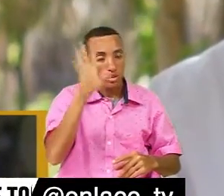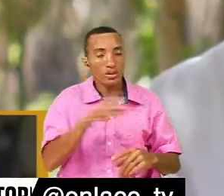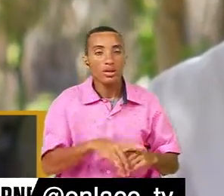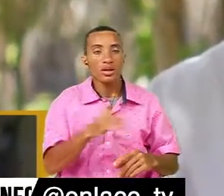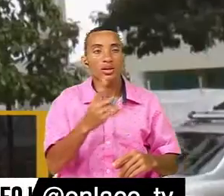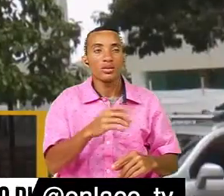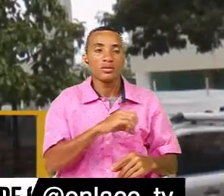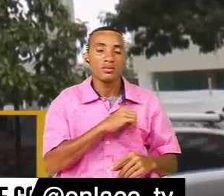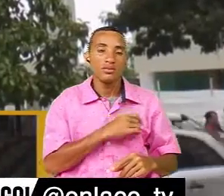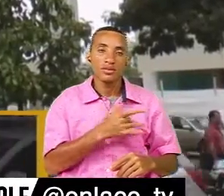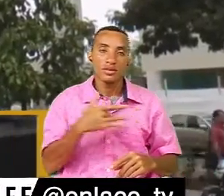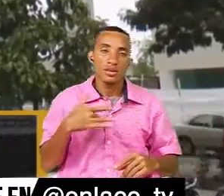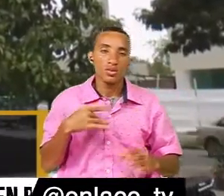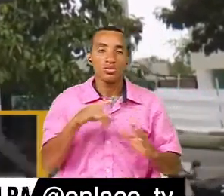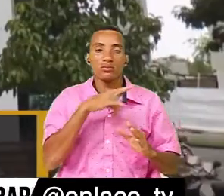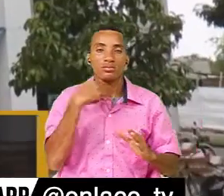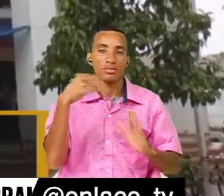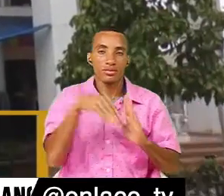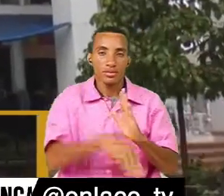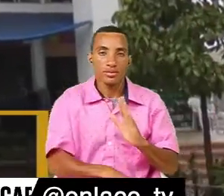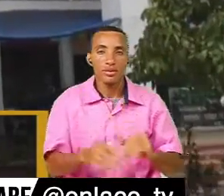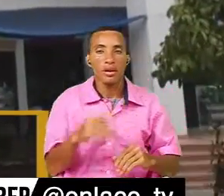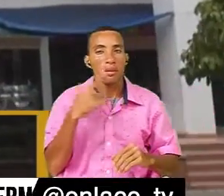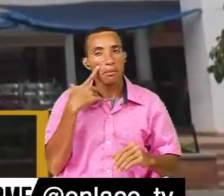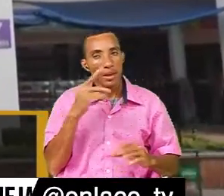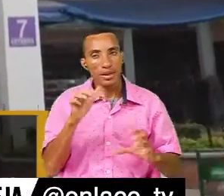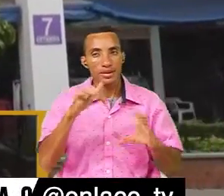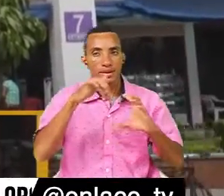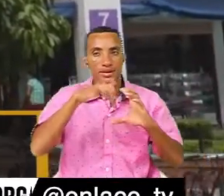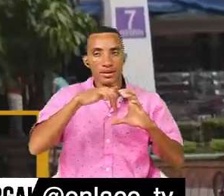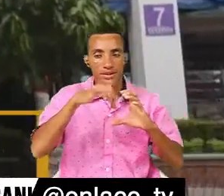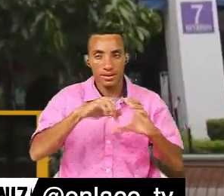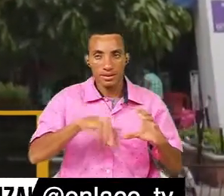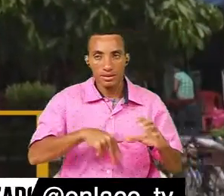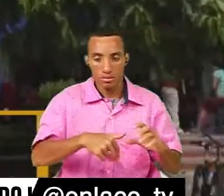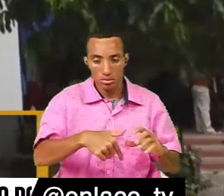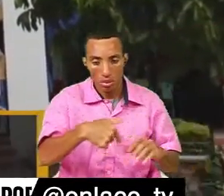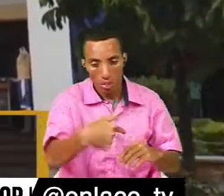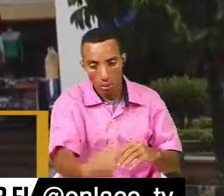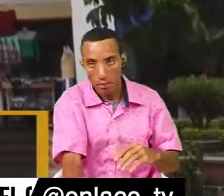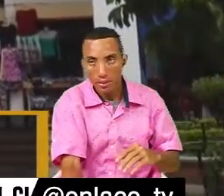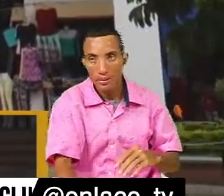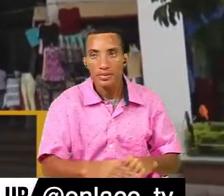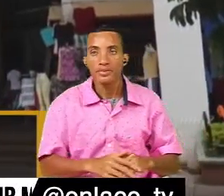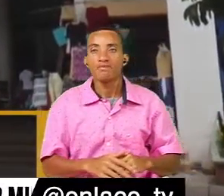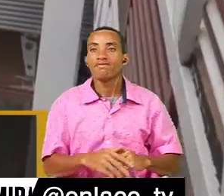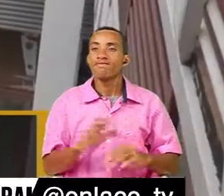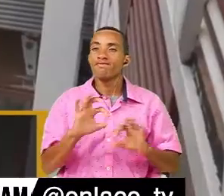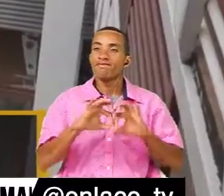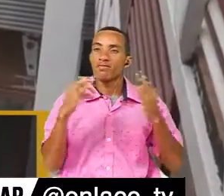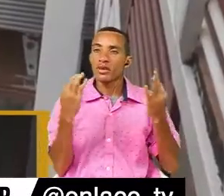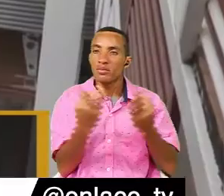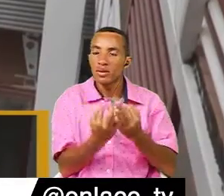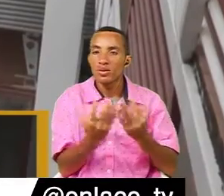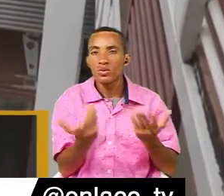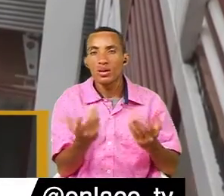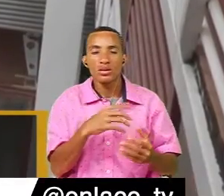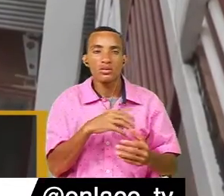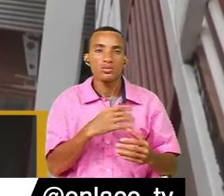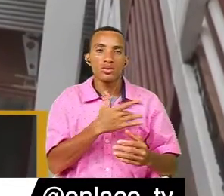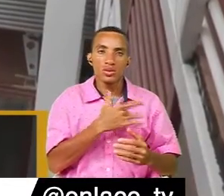afectó más la salud. Meneses, al parecer, rodó por las escaleras del Centro Popular Comercial CPC sin saber aún su familia si fue como consecuencia de sus problemas de